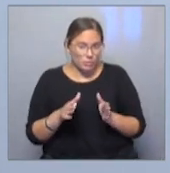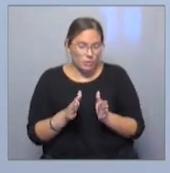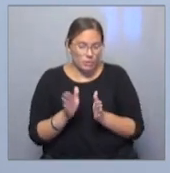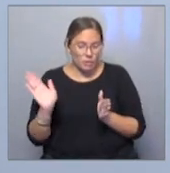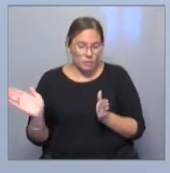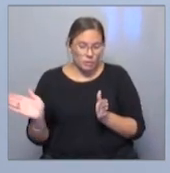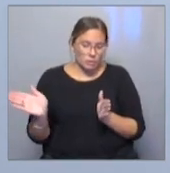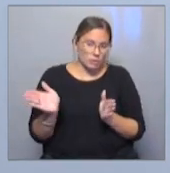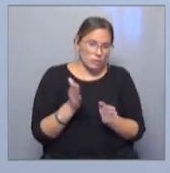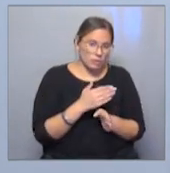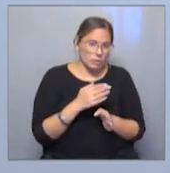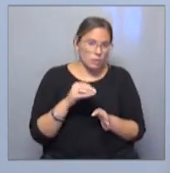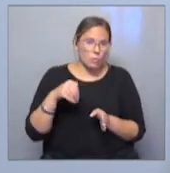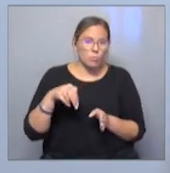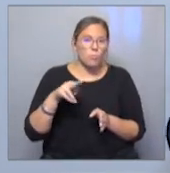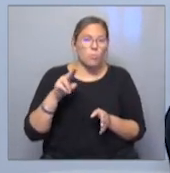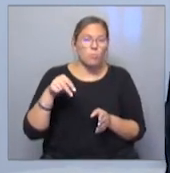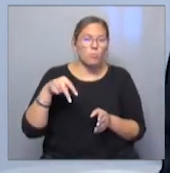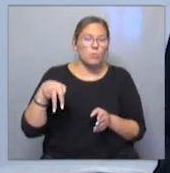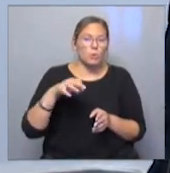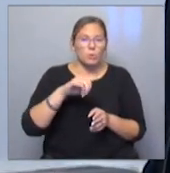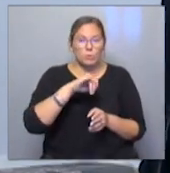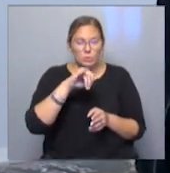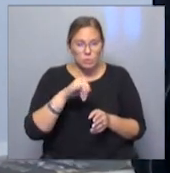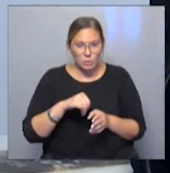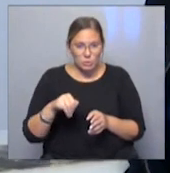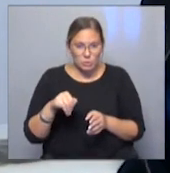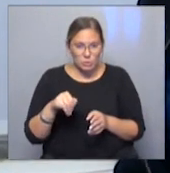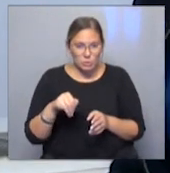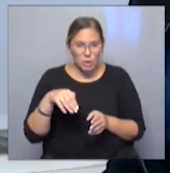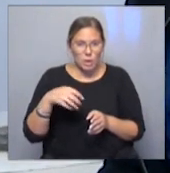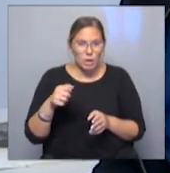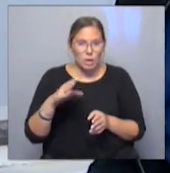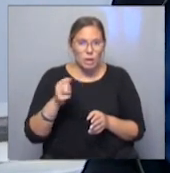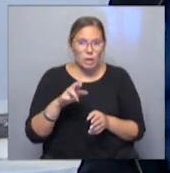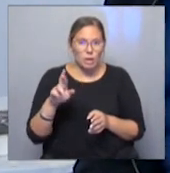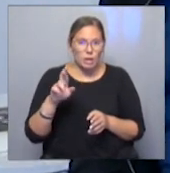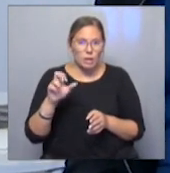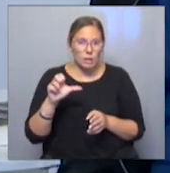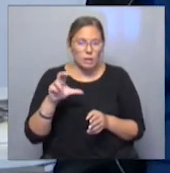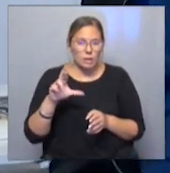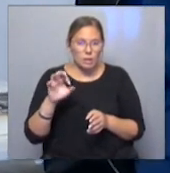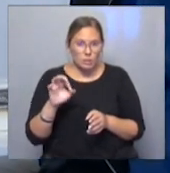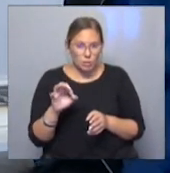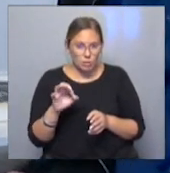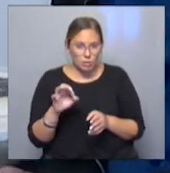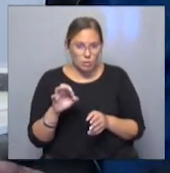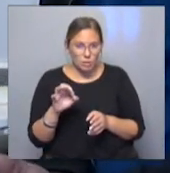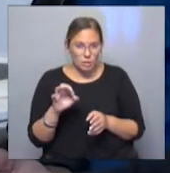a izquierda: Emiliano Muñoz, Mario Carrero,